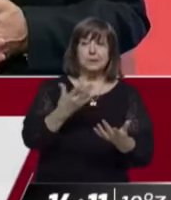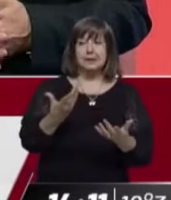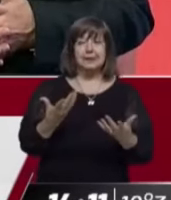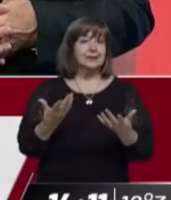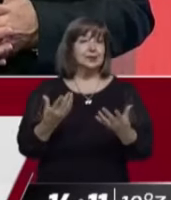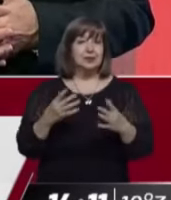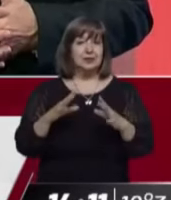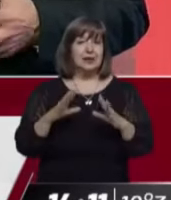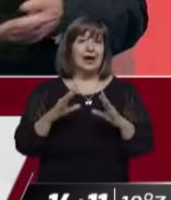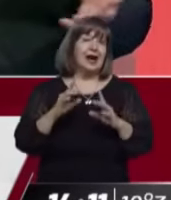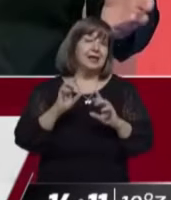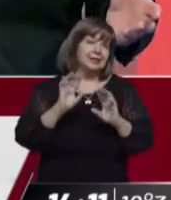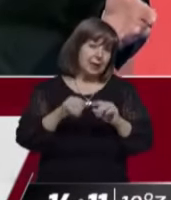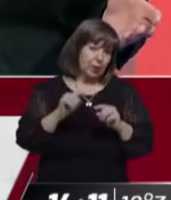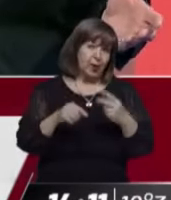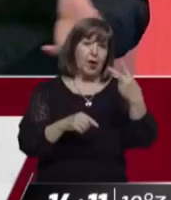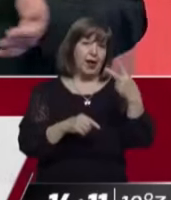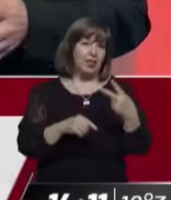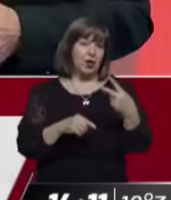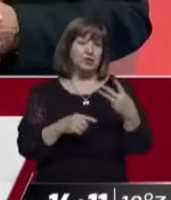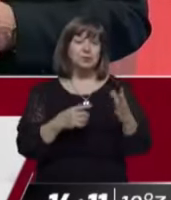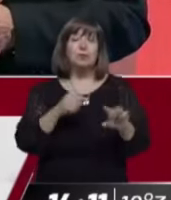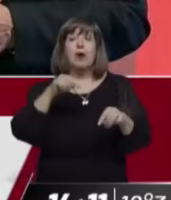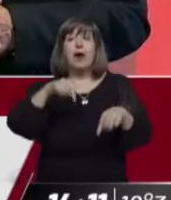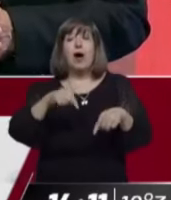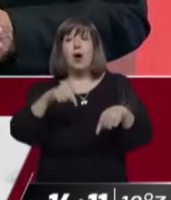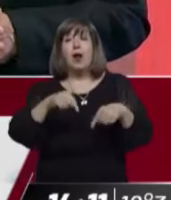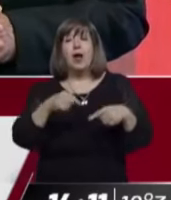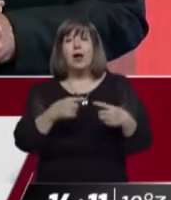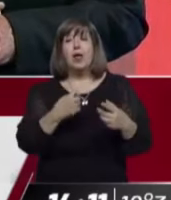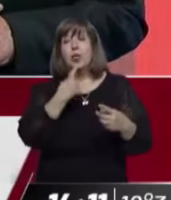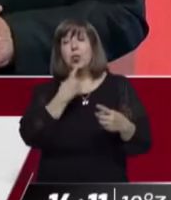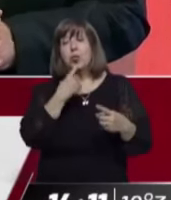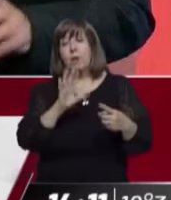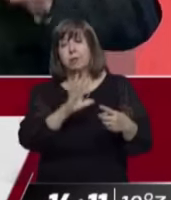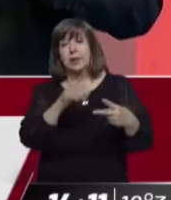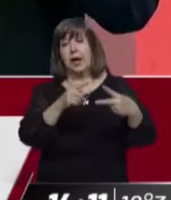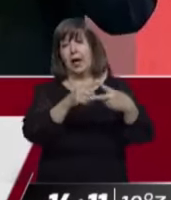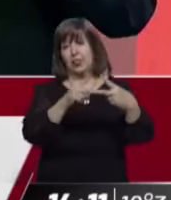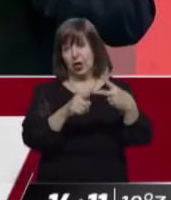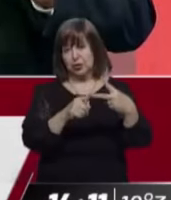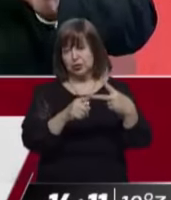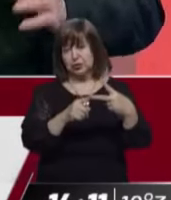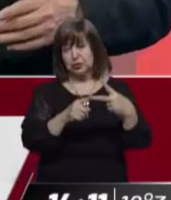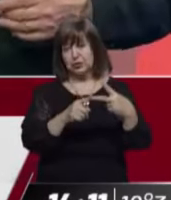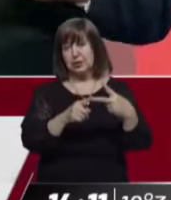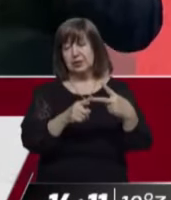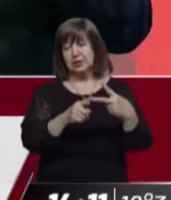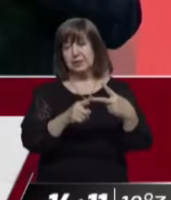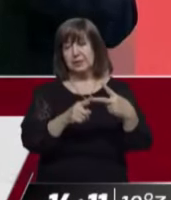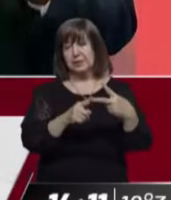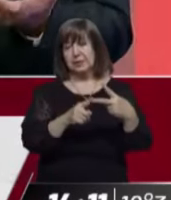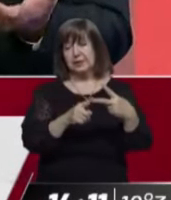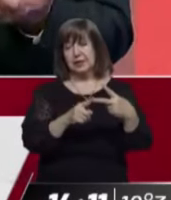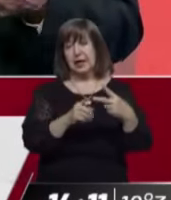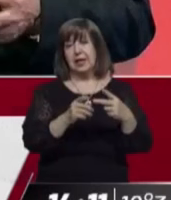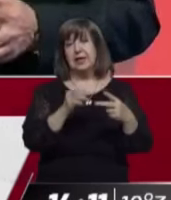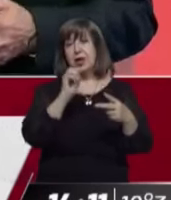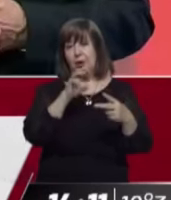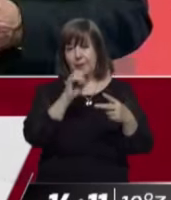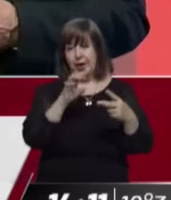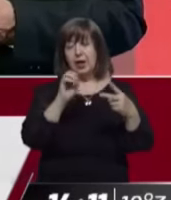Corte, ¿no? Así que, bueno, todas son especulaciones hasta ahora. Lo cierto es que la designación, o por lo menos la